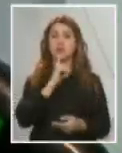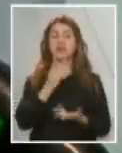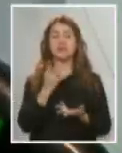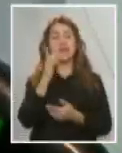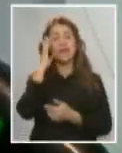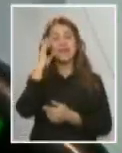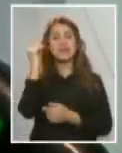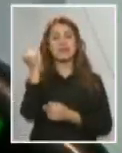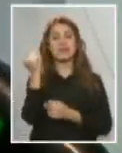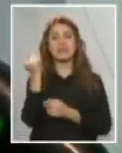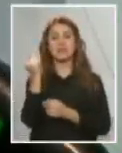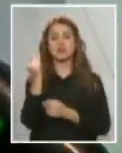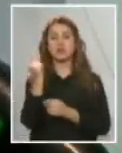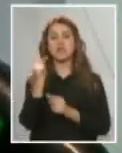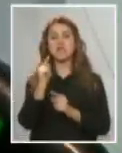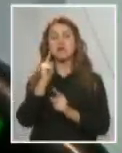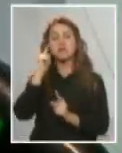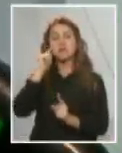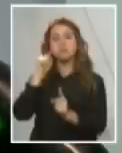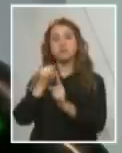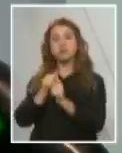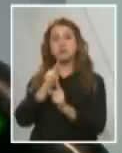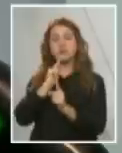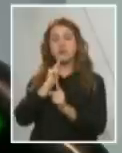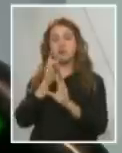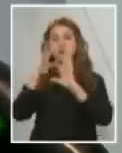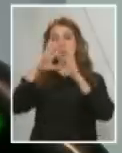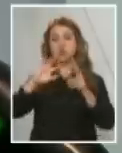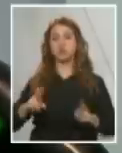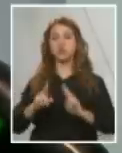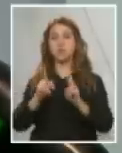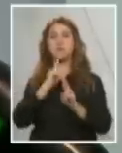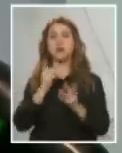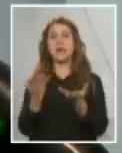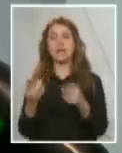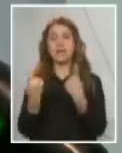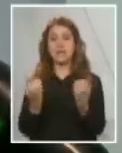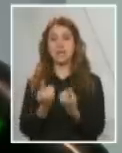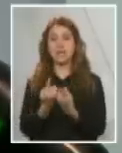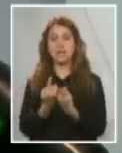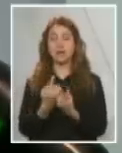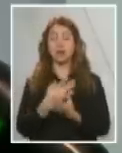creado? ¿Para quiénes lo hemos construido, Jimena? Ay.